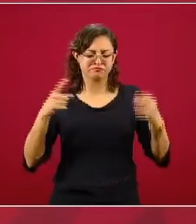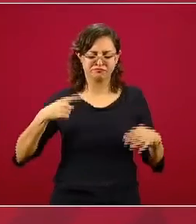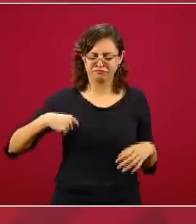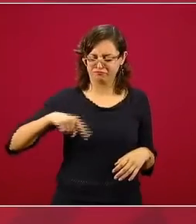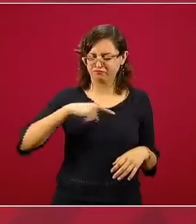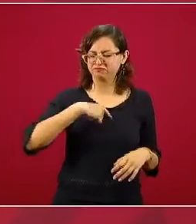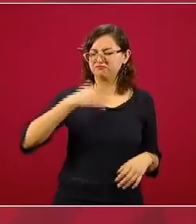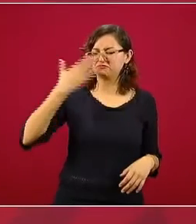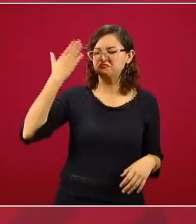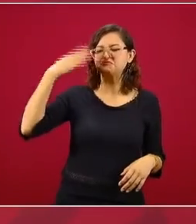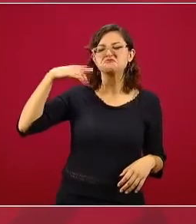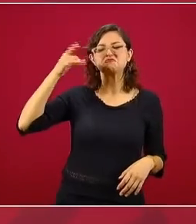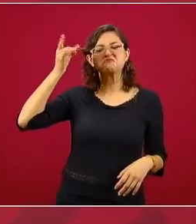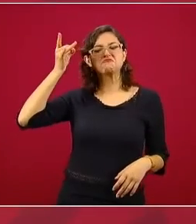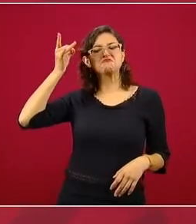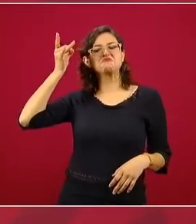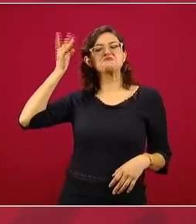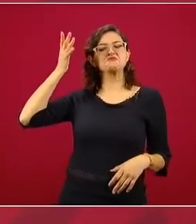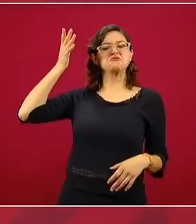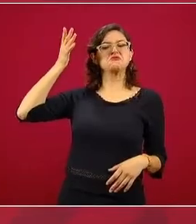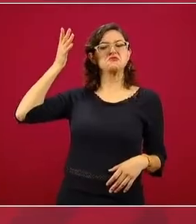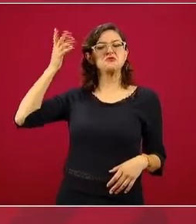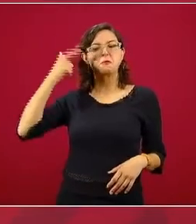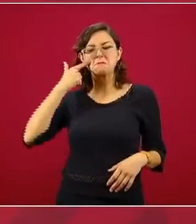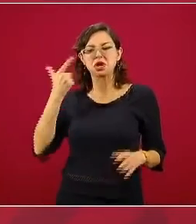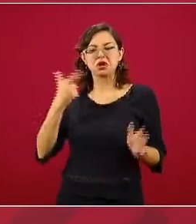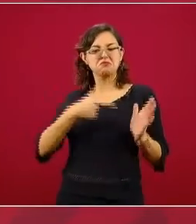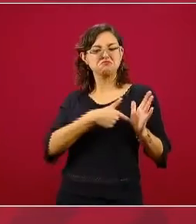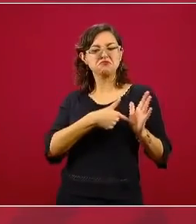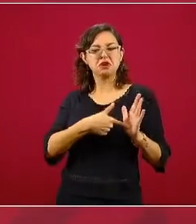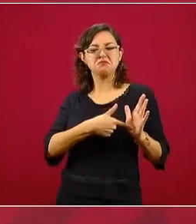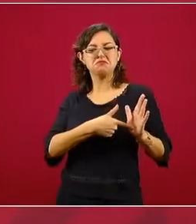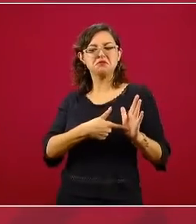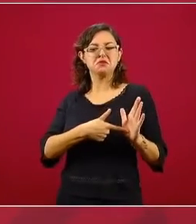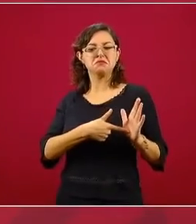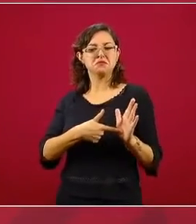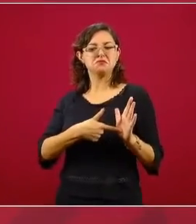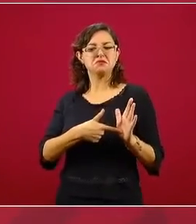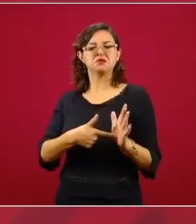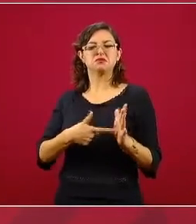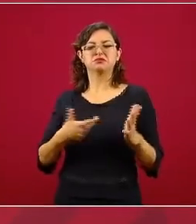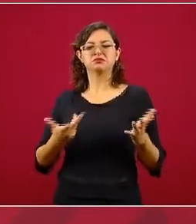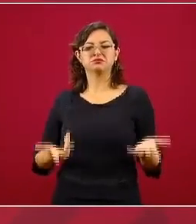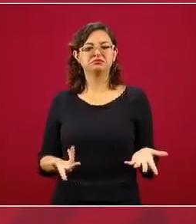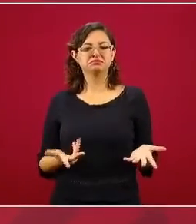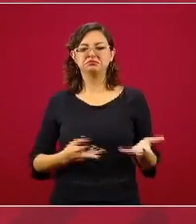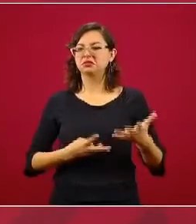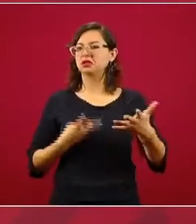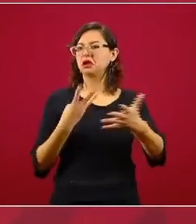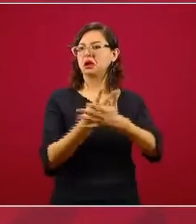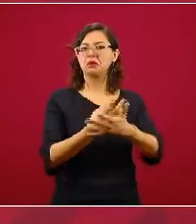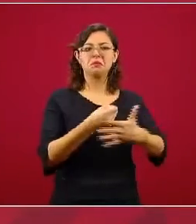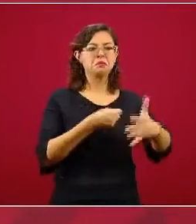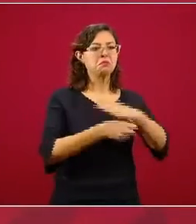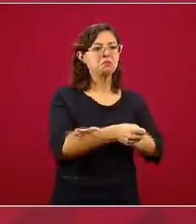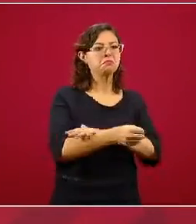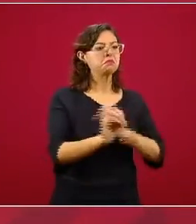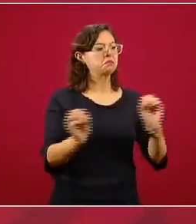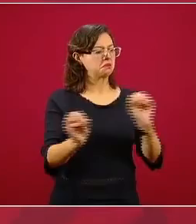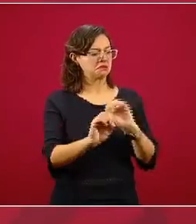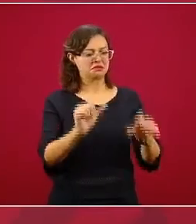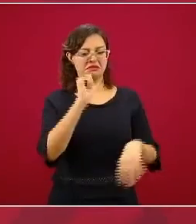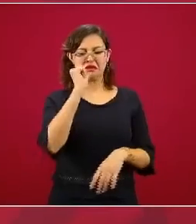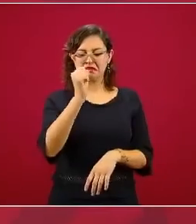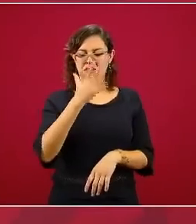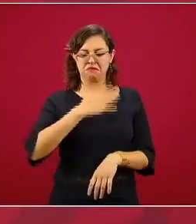lumbreras y ponían hasta ejemplos de que no tenían a nadie en la cárcel, que ninguno de sus clientes